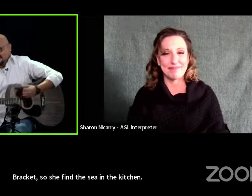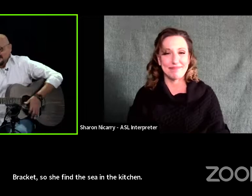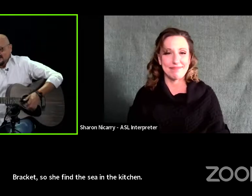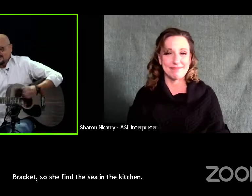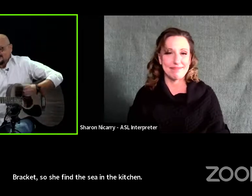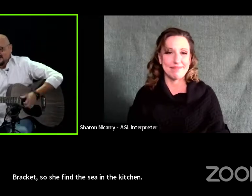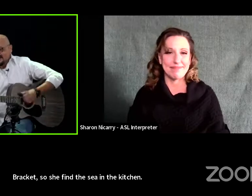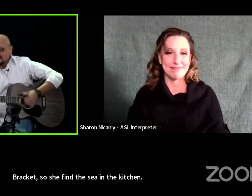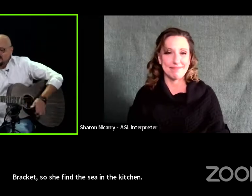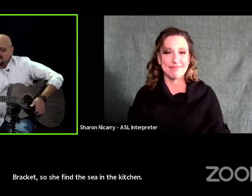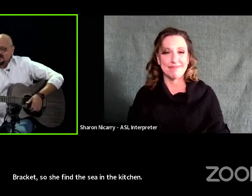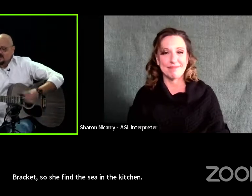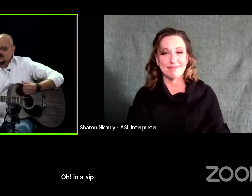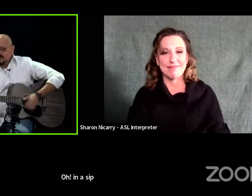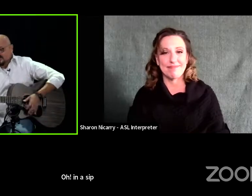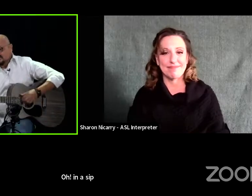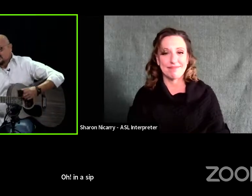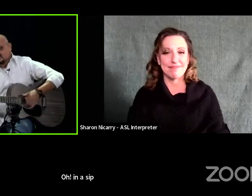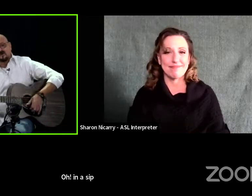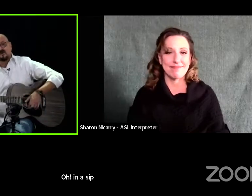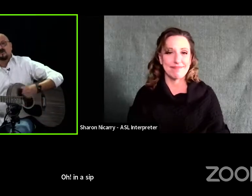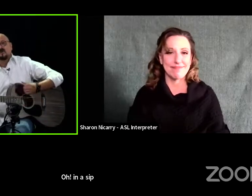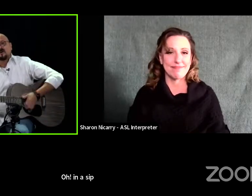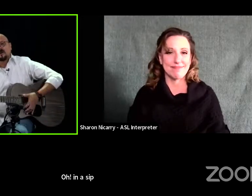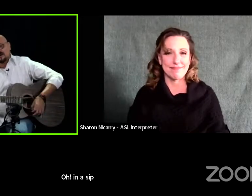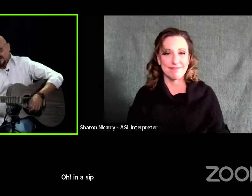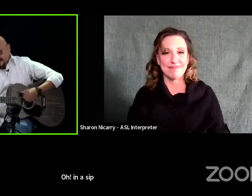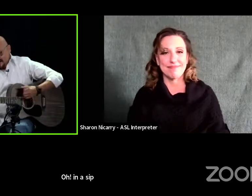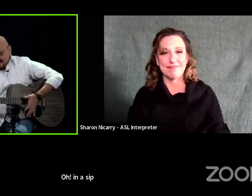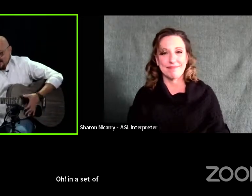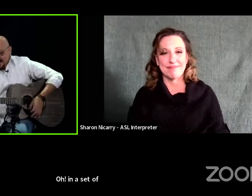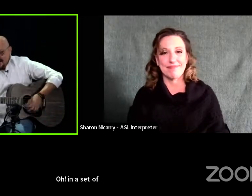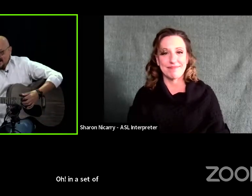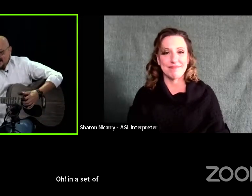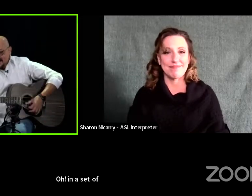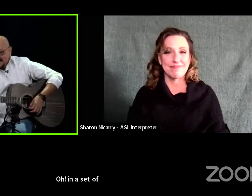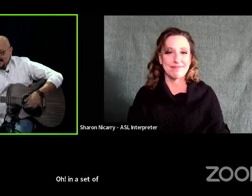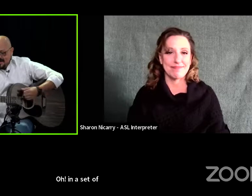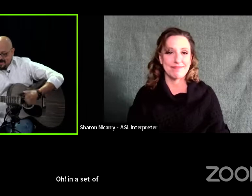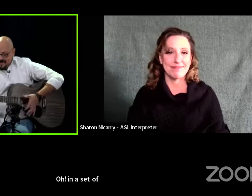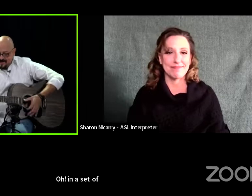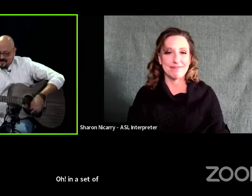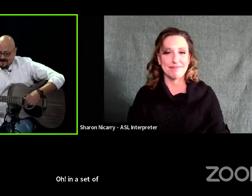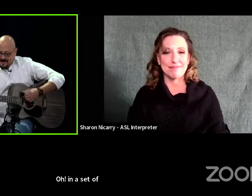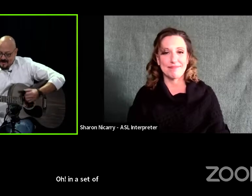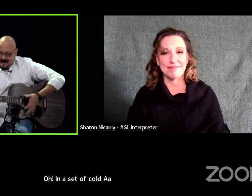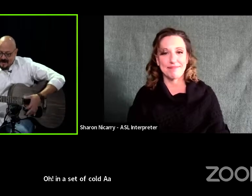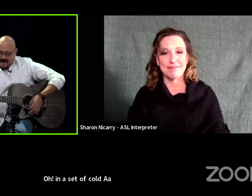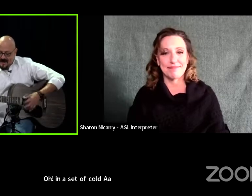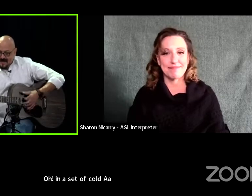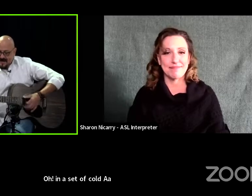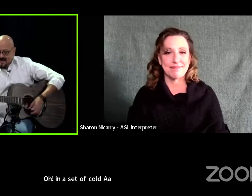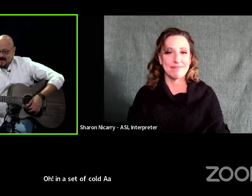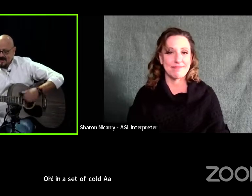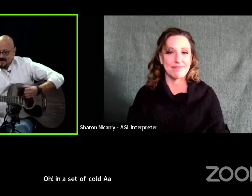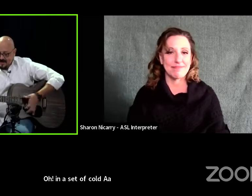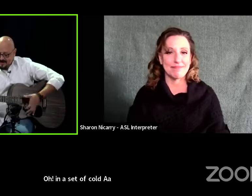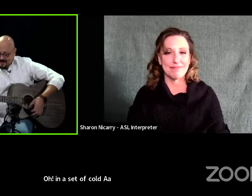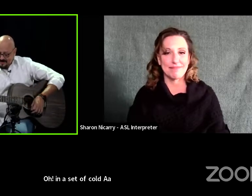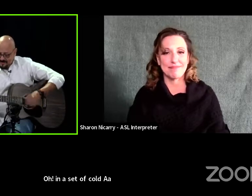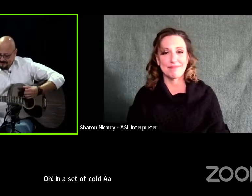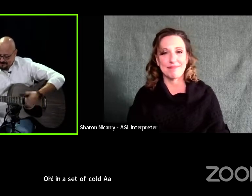quien me acepta como soy. Ah, ah, ah, ah, ah.